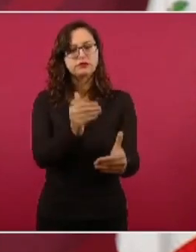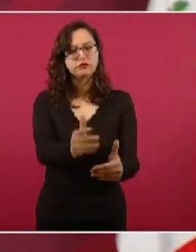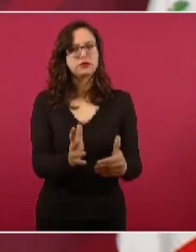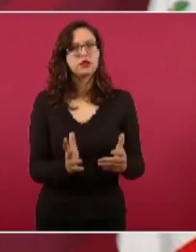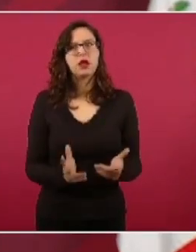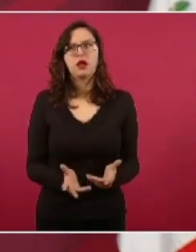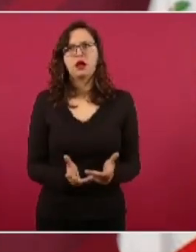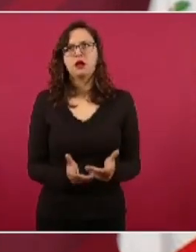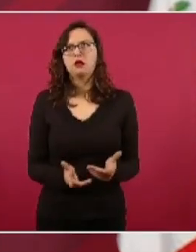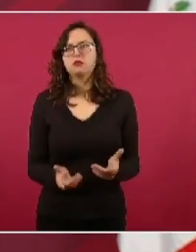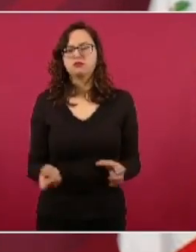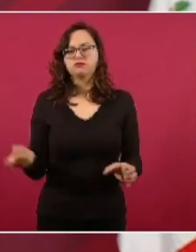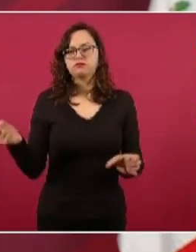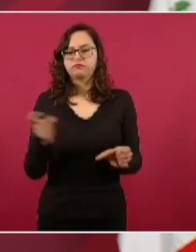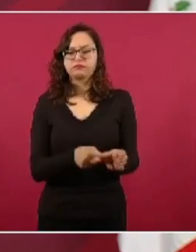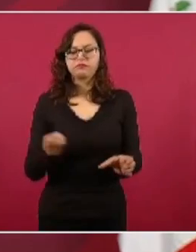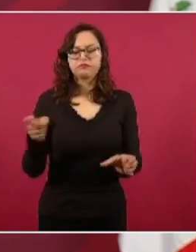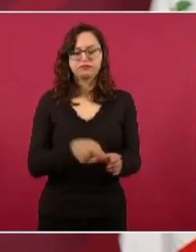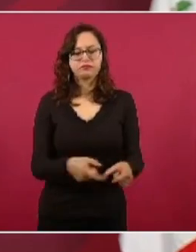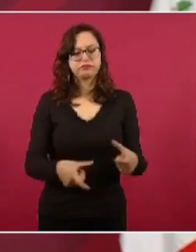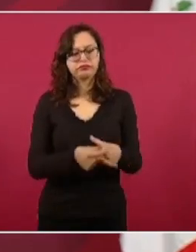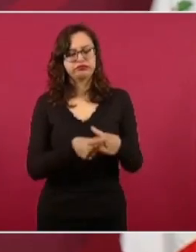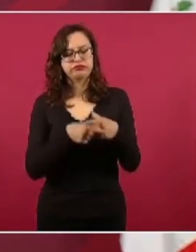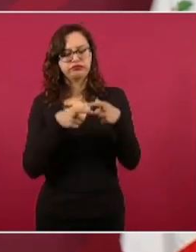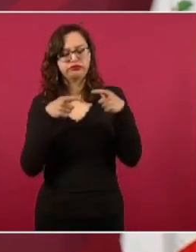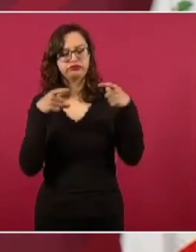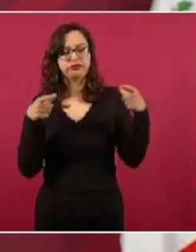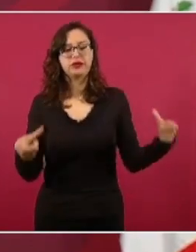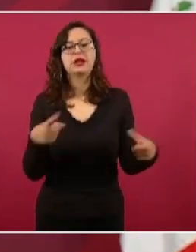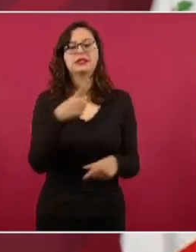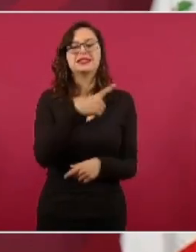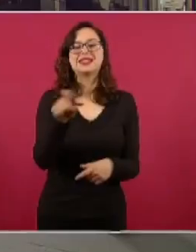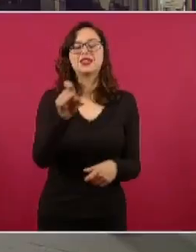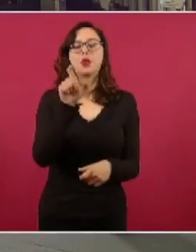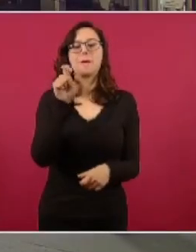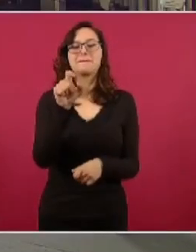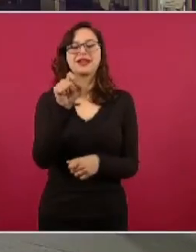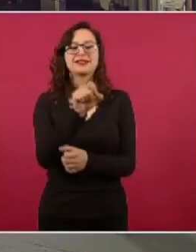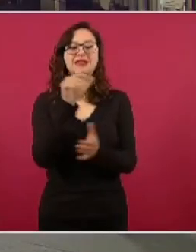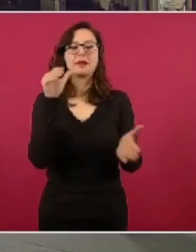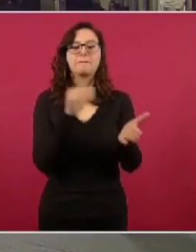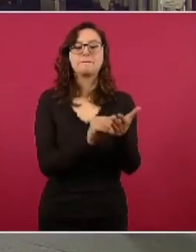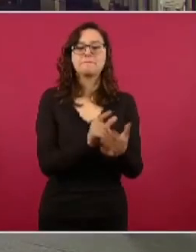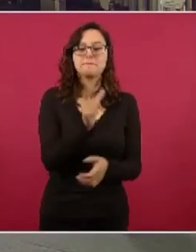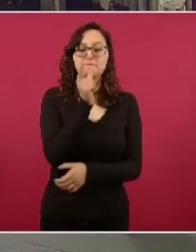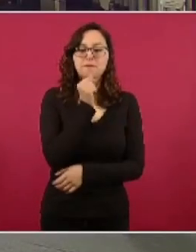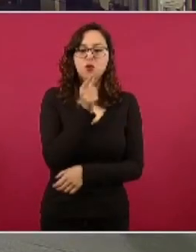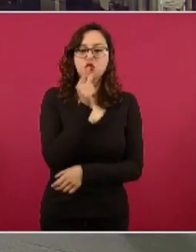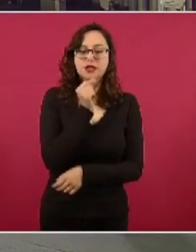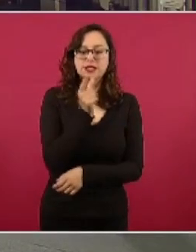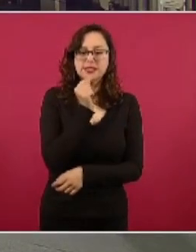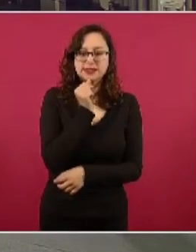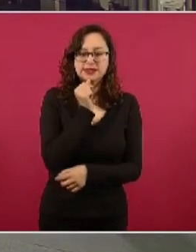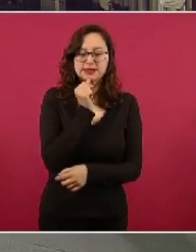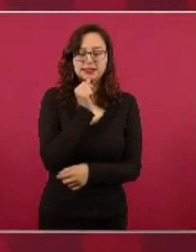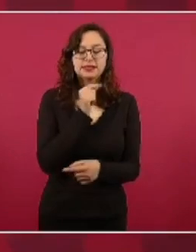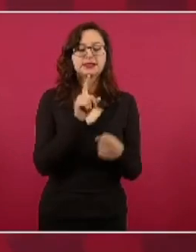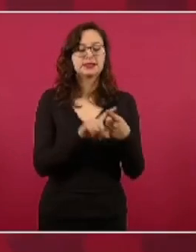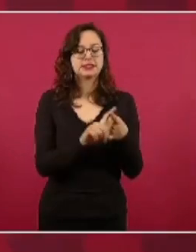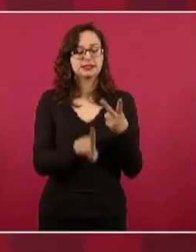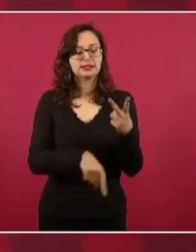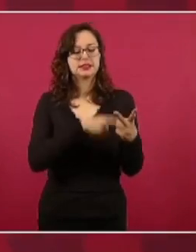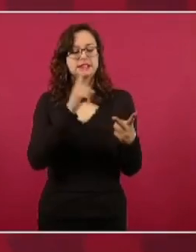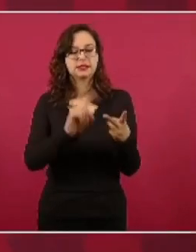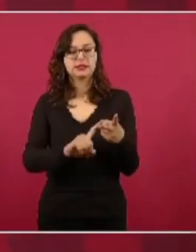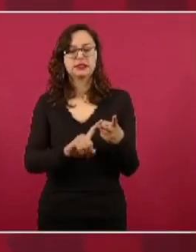cerca de 120 mil elementos. Ya hemos construido